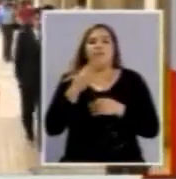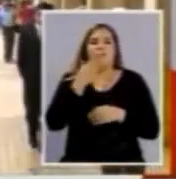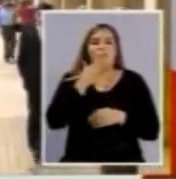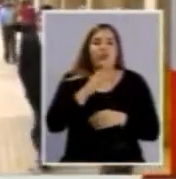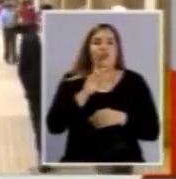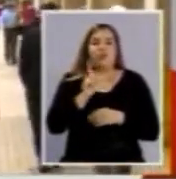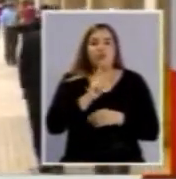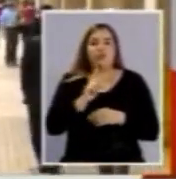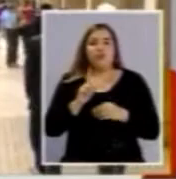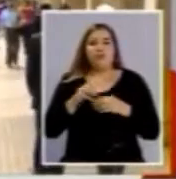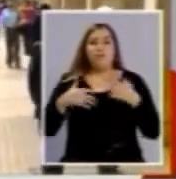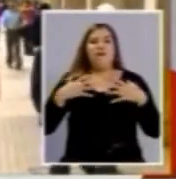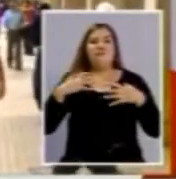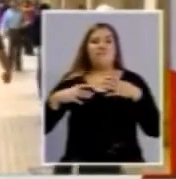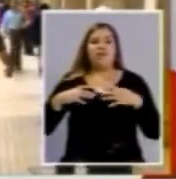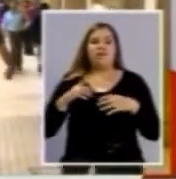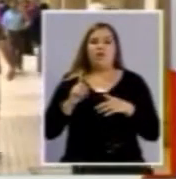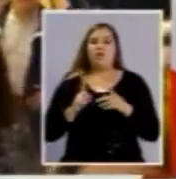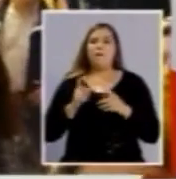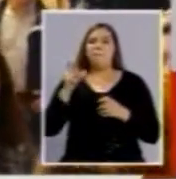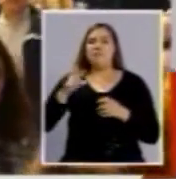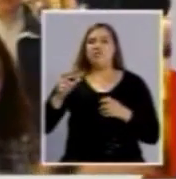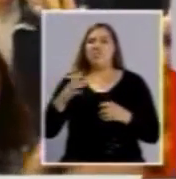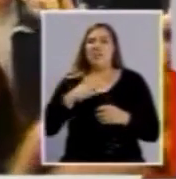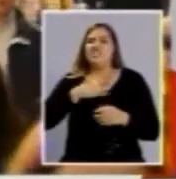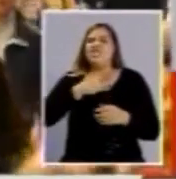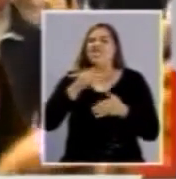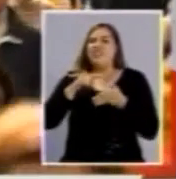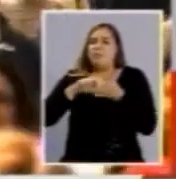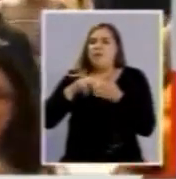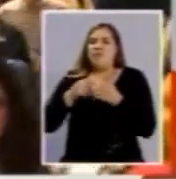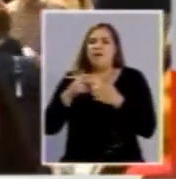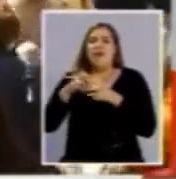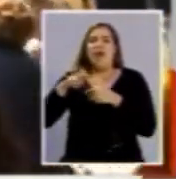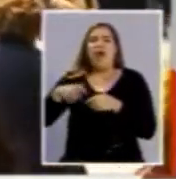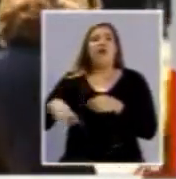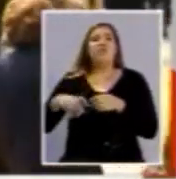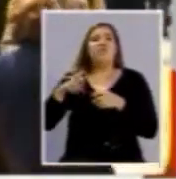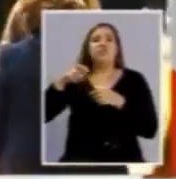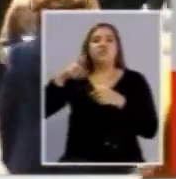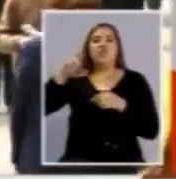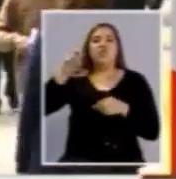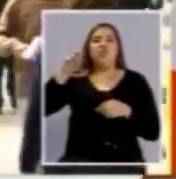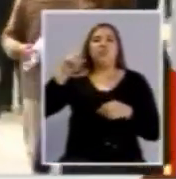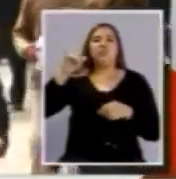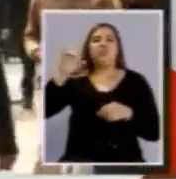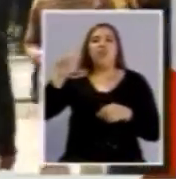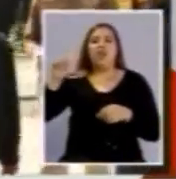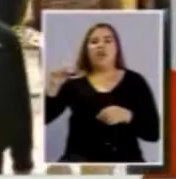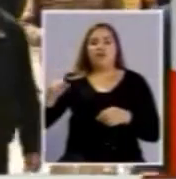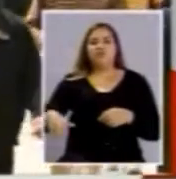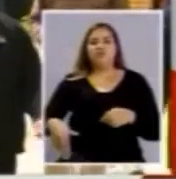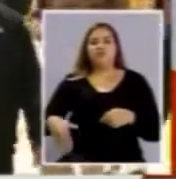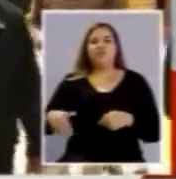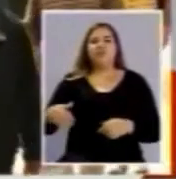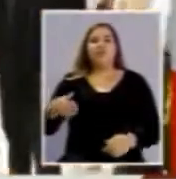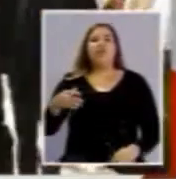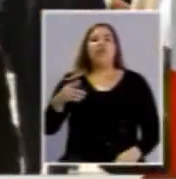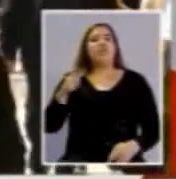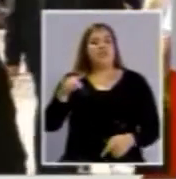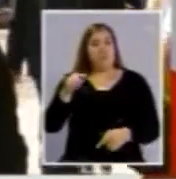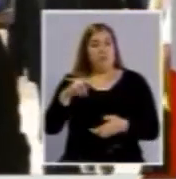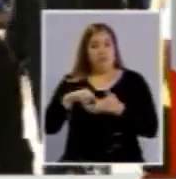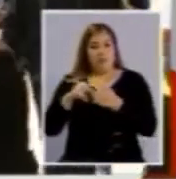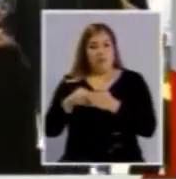una persona que siente que tiene problemas en la rodilla, ¿eso te inhabilita para hacer cualquier actividad física o igual puedes